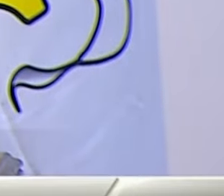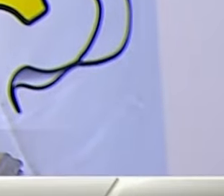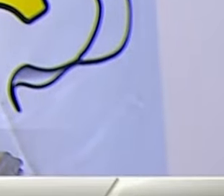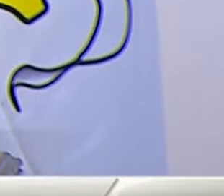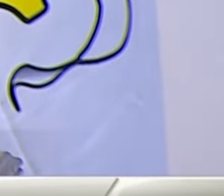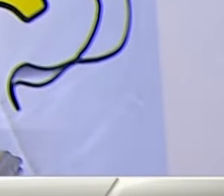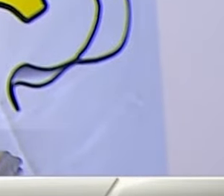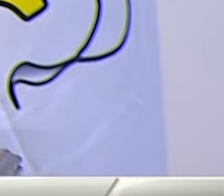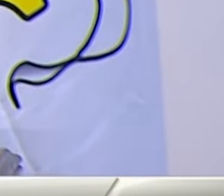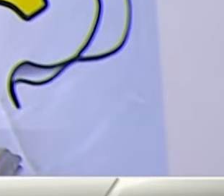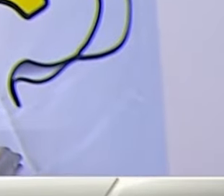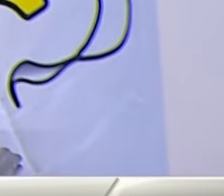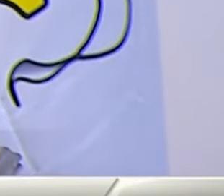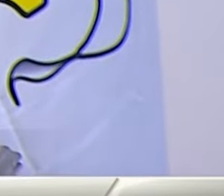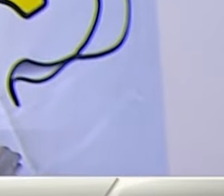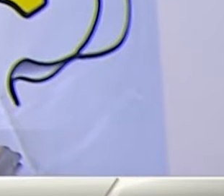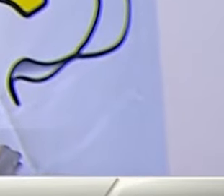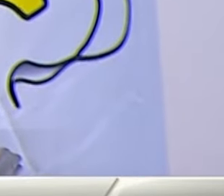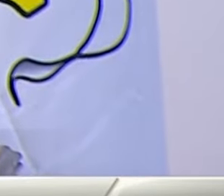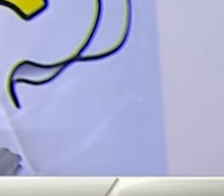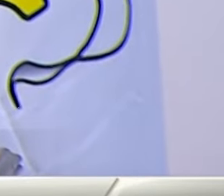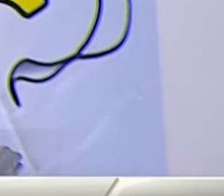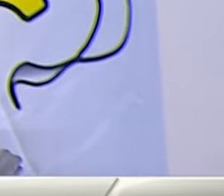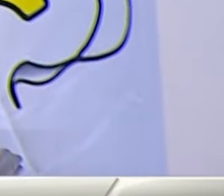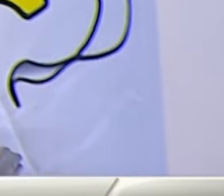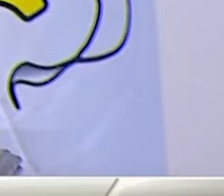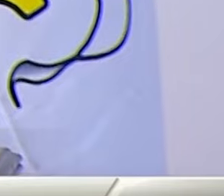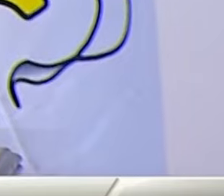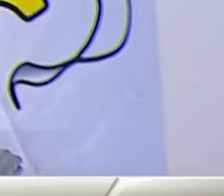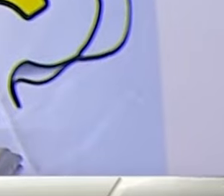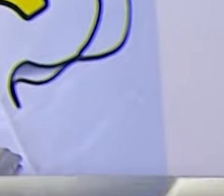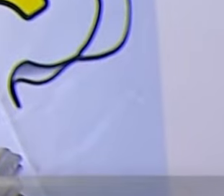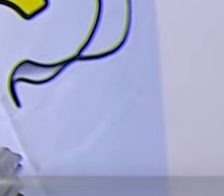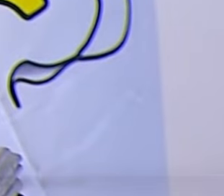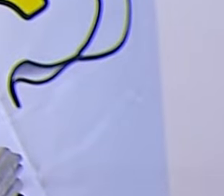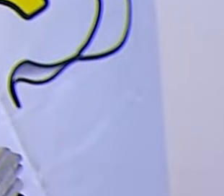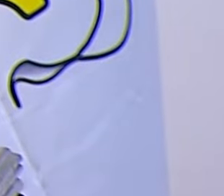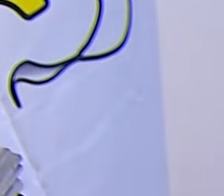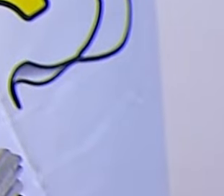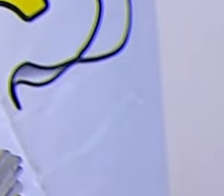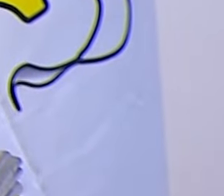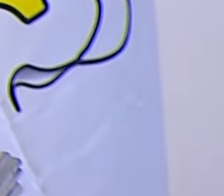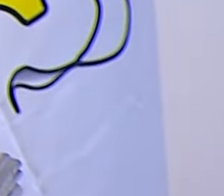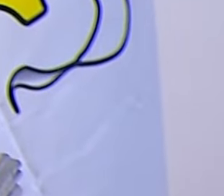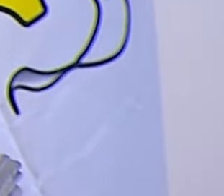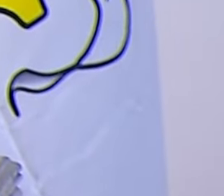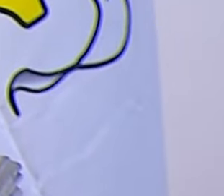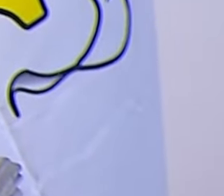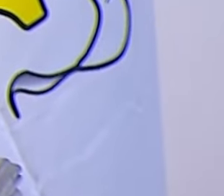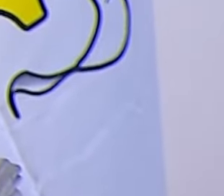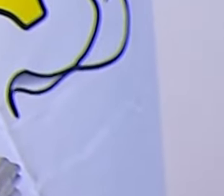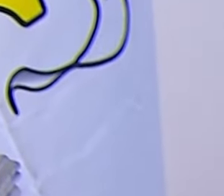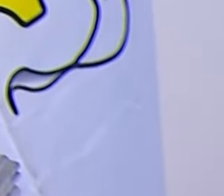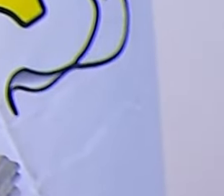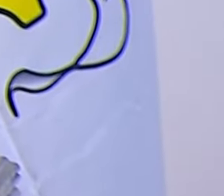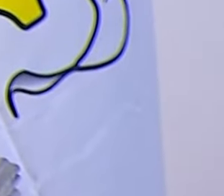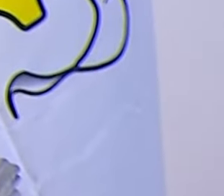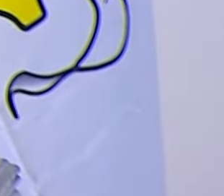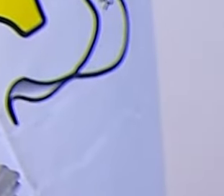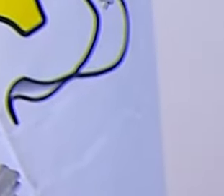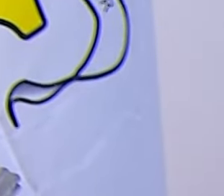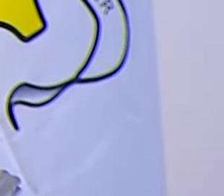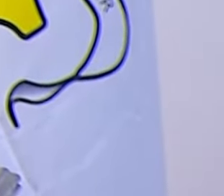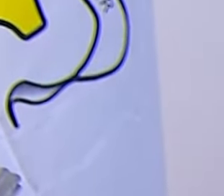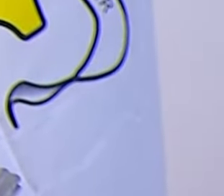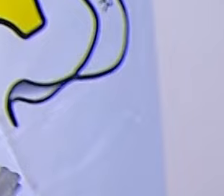desempleo creciente todos los días todas estas son las batallas que Debemos enfrentar en la actualidad y hacerlo con